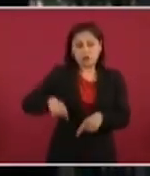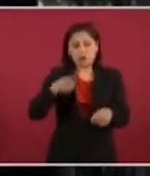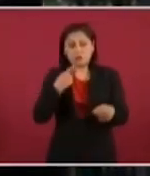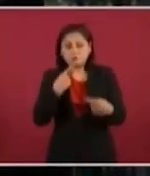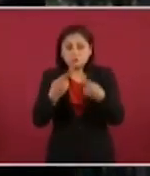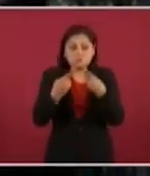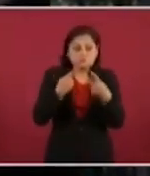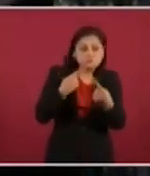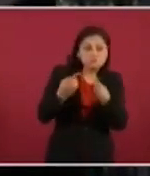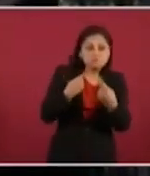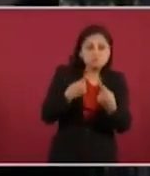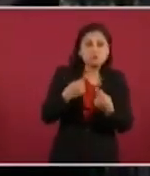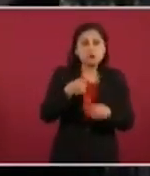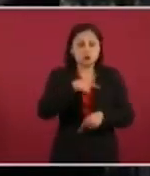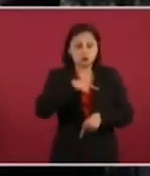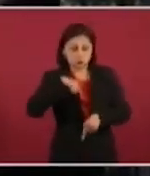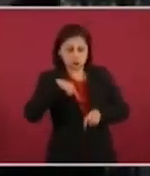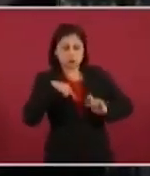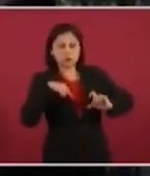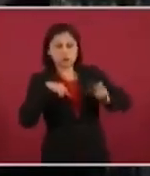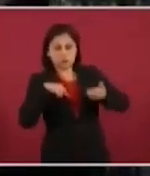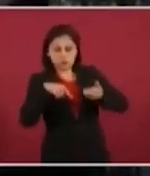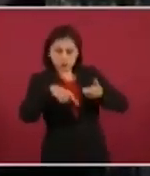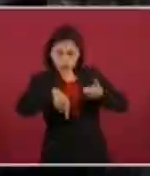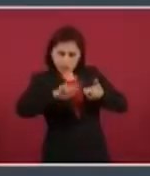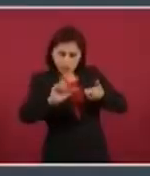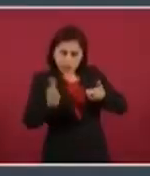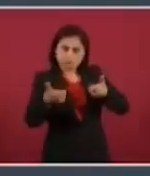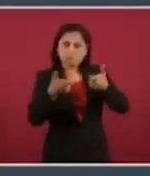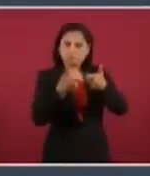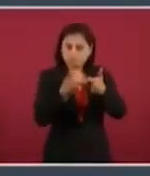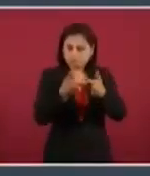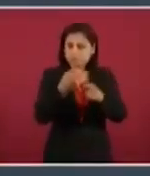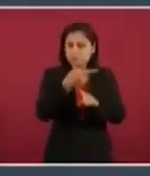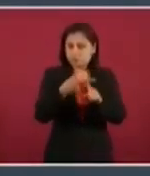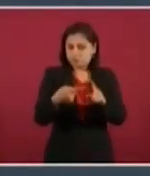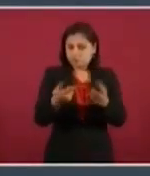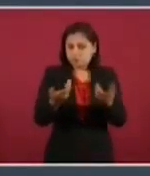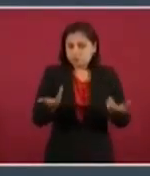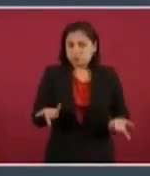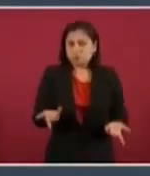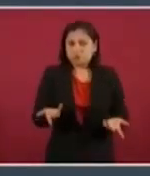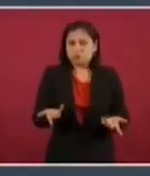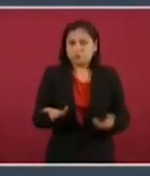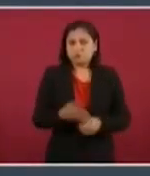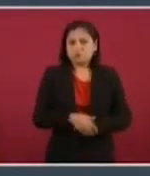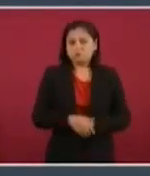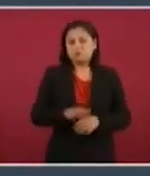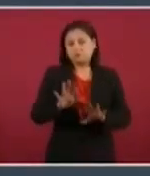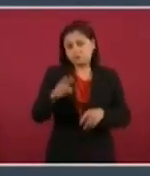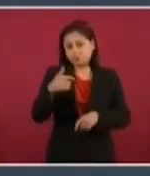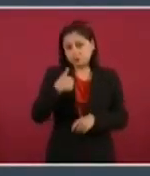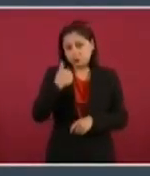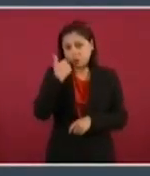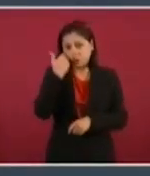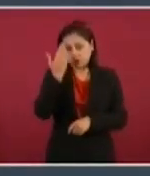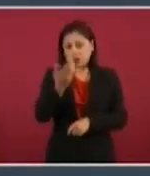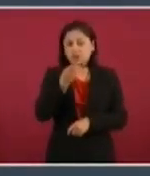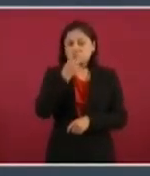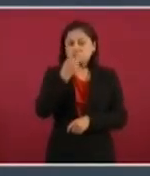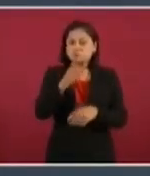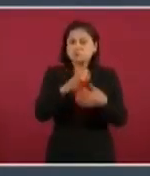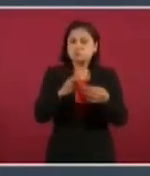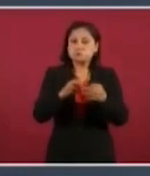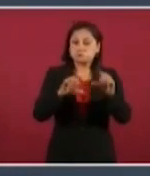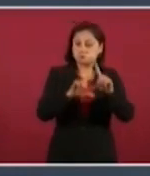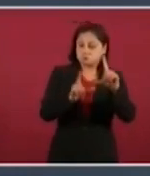la mitad. La mayoría, lo tengo que decir, ha respondido